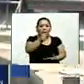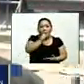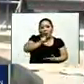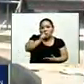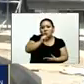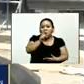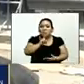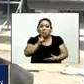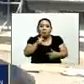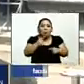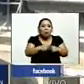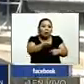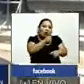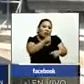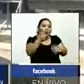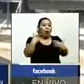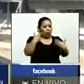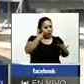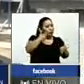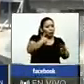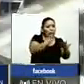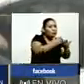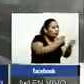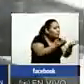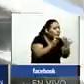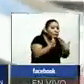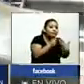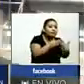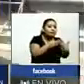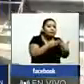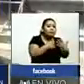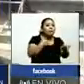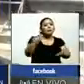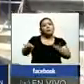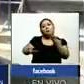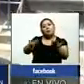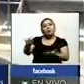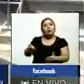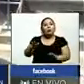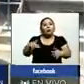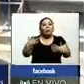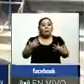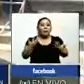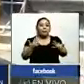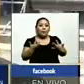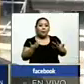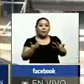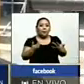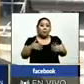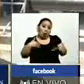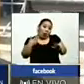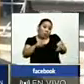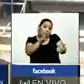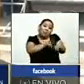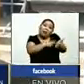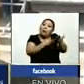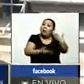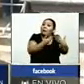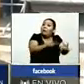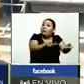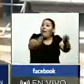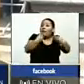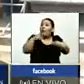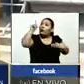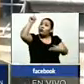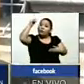pedí información y ahí andamos vendiendo ahorita para mientras los sale, si los va a salir la visa o a ver qué